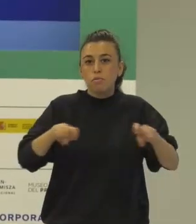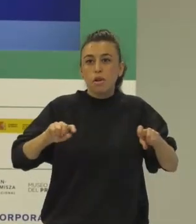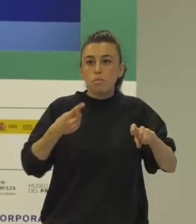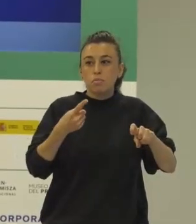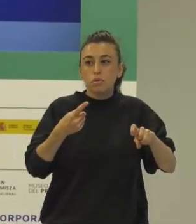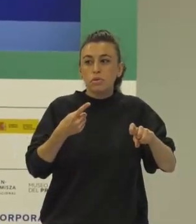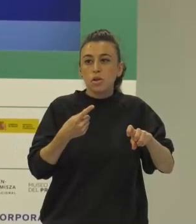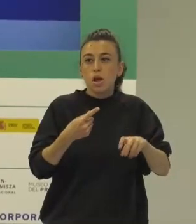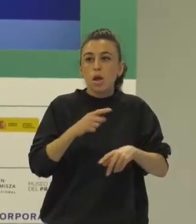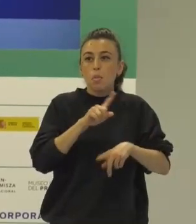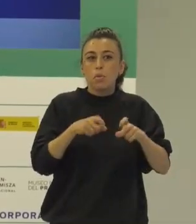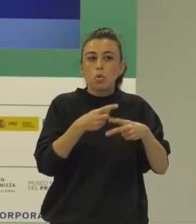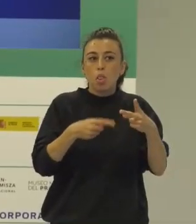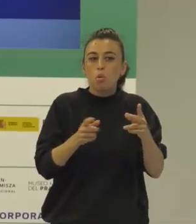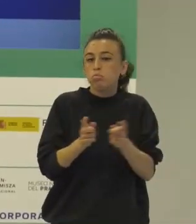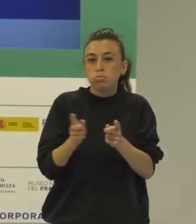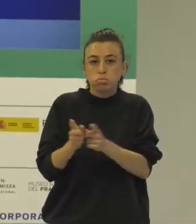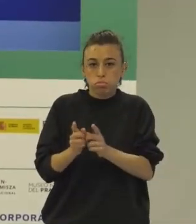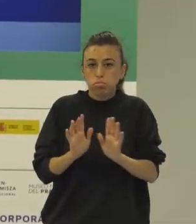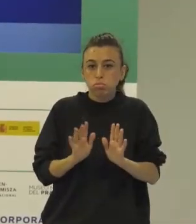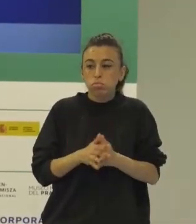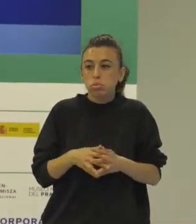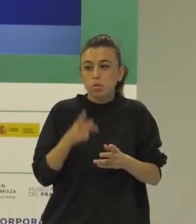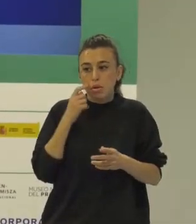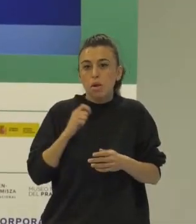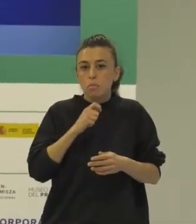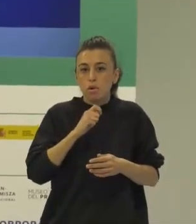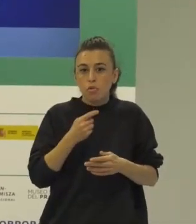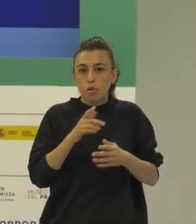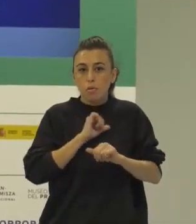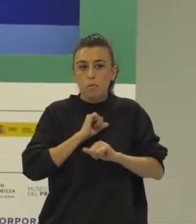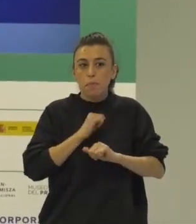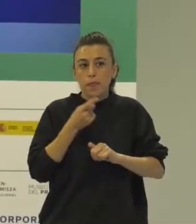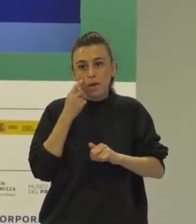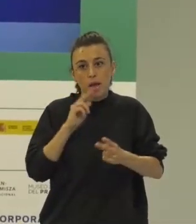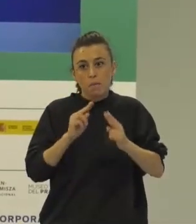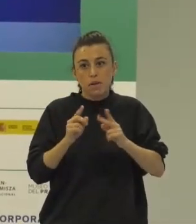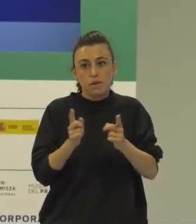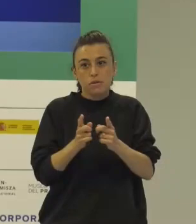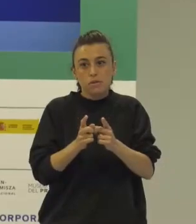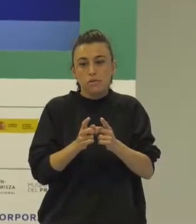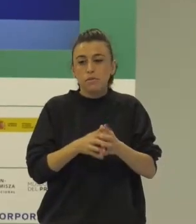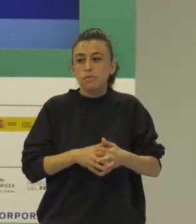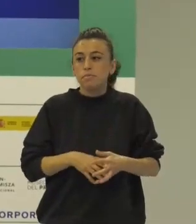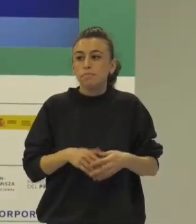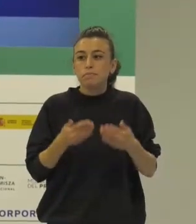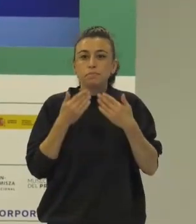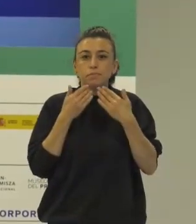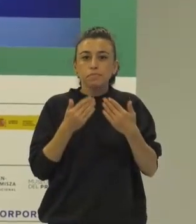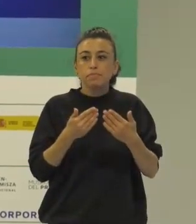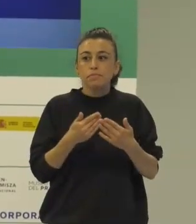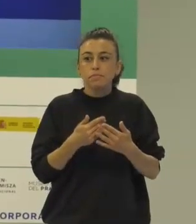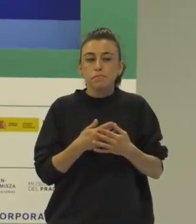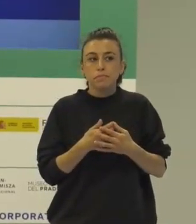2 preguntas breves. No, ahora te traigo el micrófono. Y las respuestas breves también. Siento verme que nos hemos alargado un poco. Gracias. No, yo solo